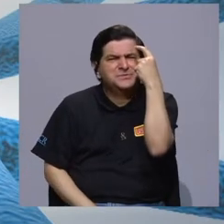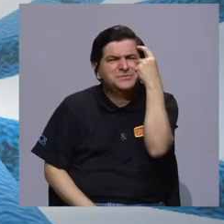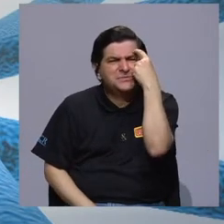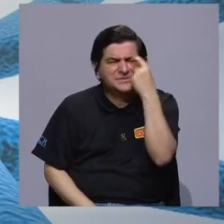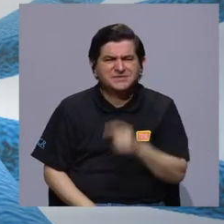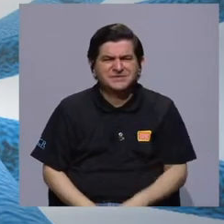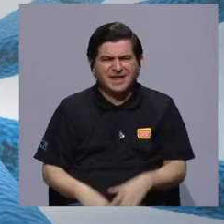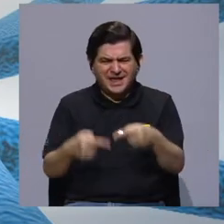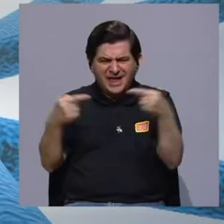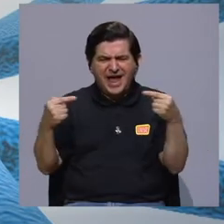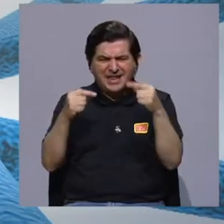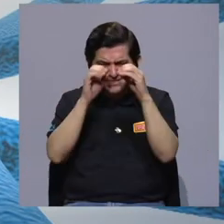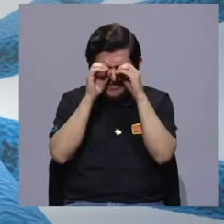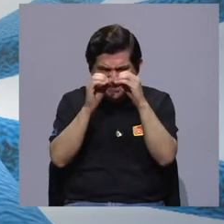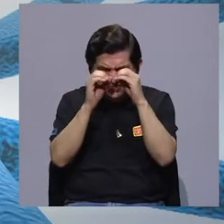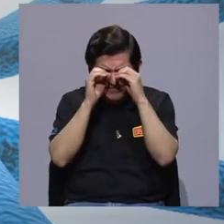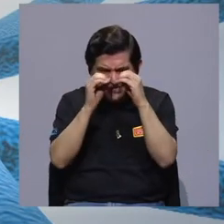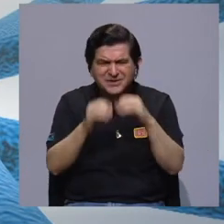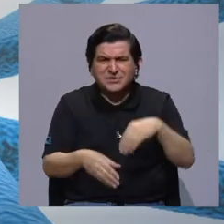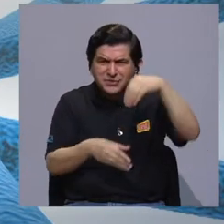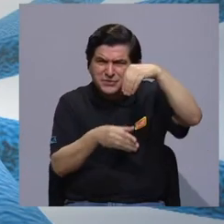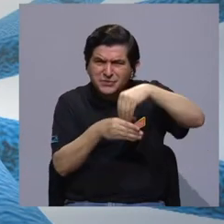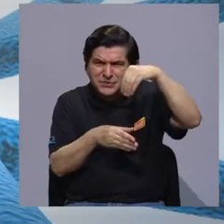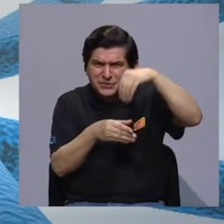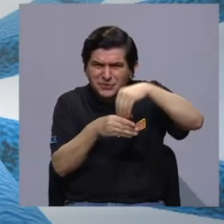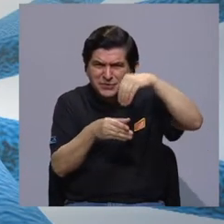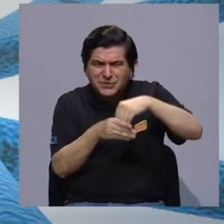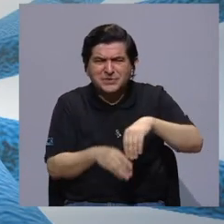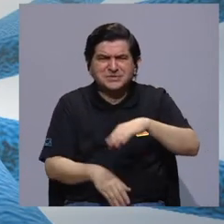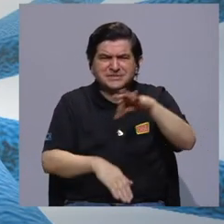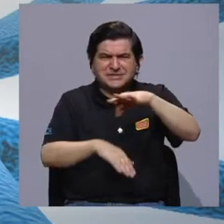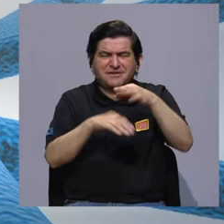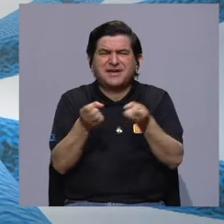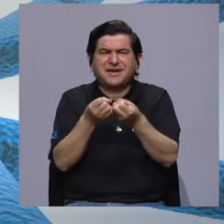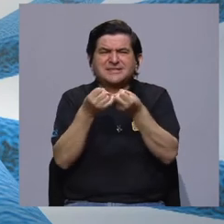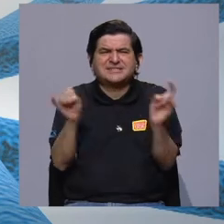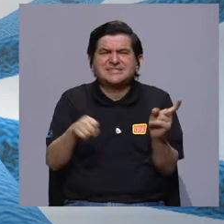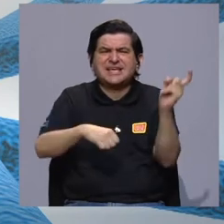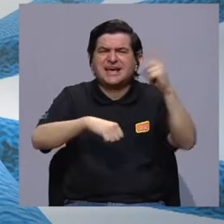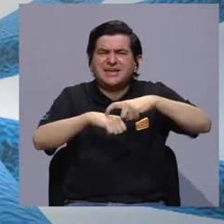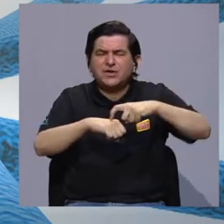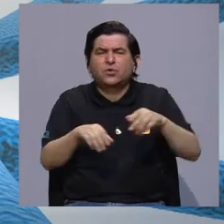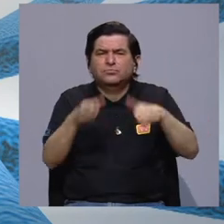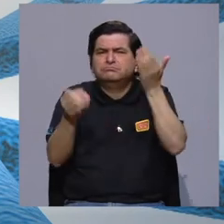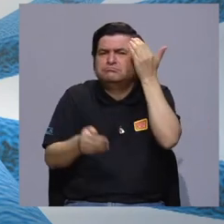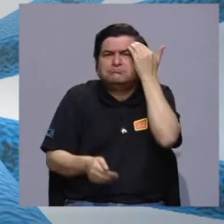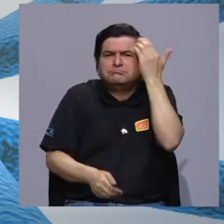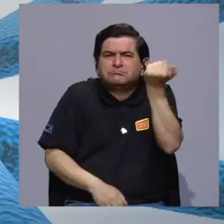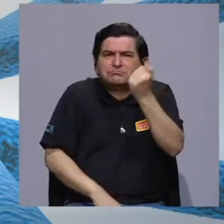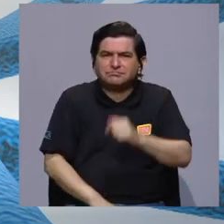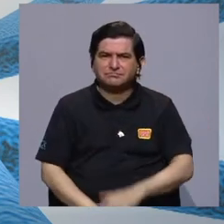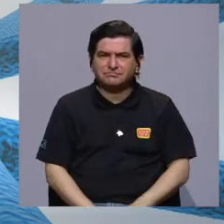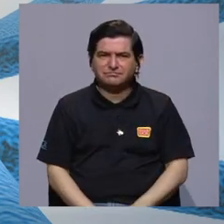a pensar que hay antimicrobianos en las abejas sin aguijón,